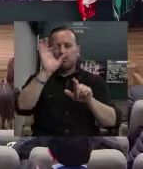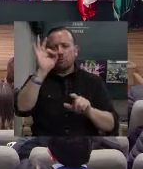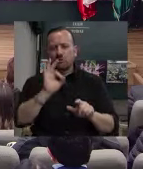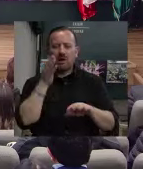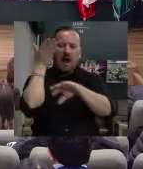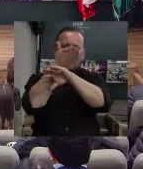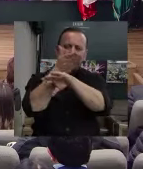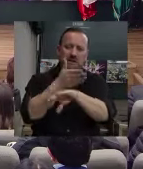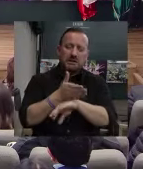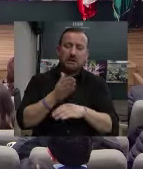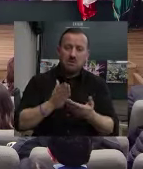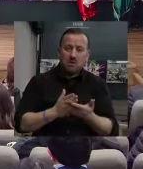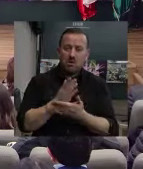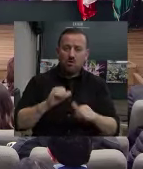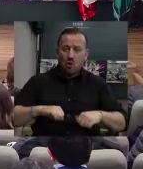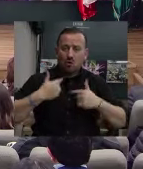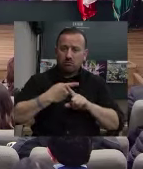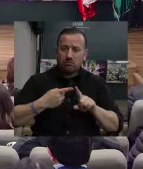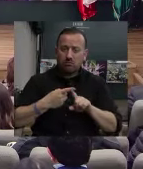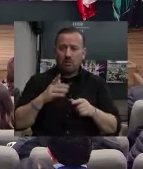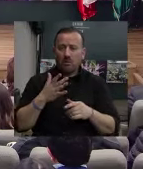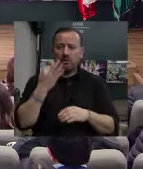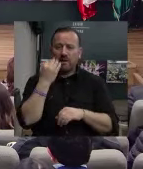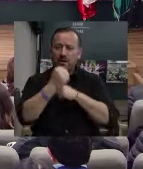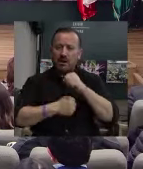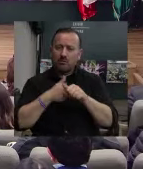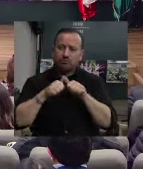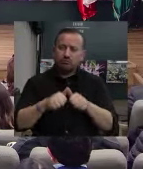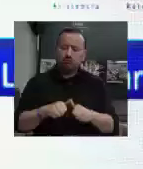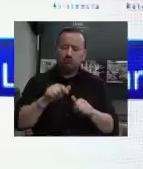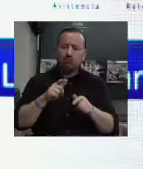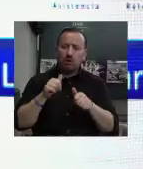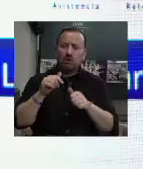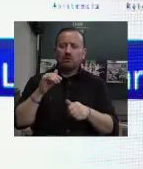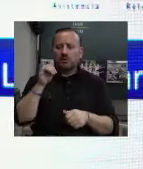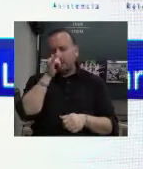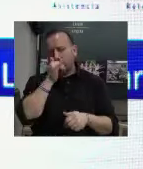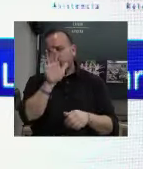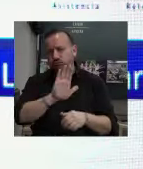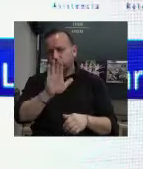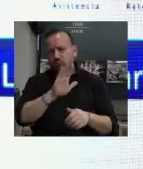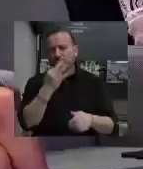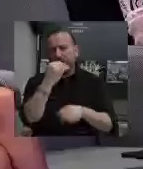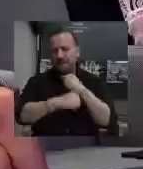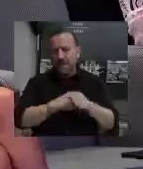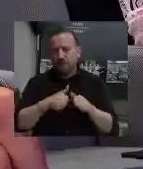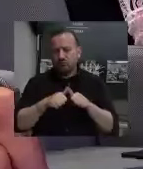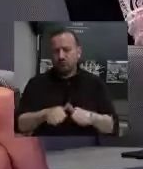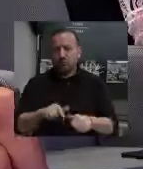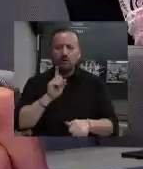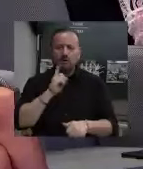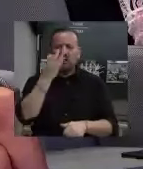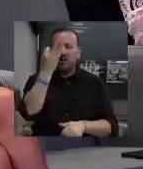que para que un adolescente durante 3 años porque dura el programa 3 años solamente hay un 3%